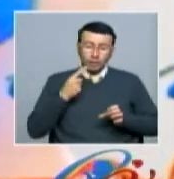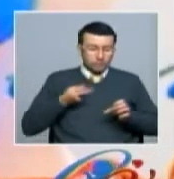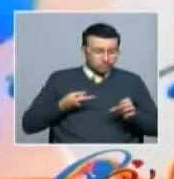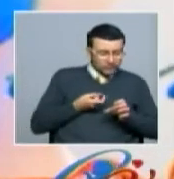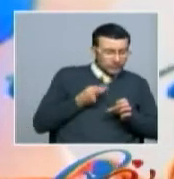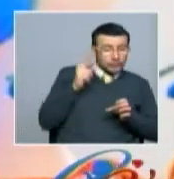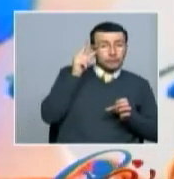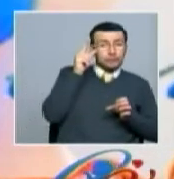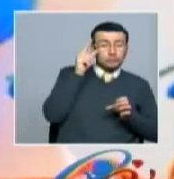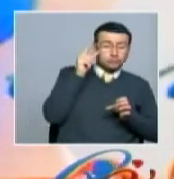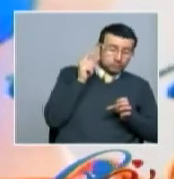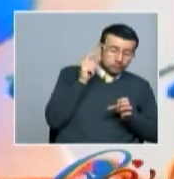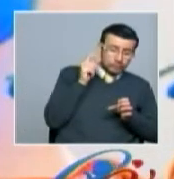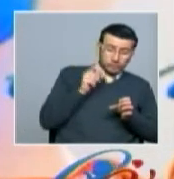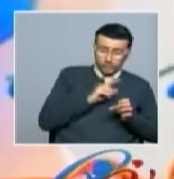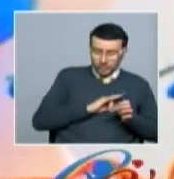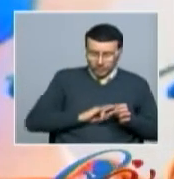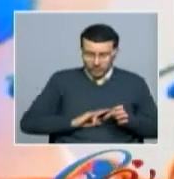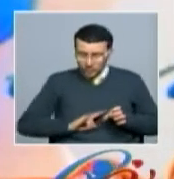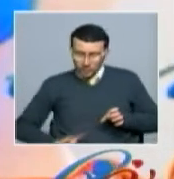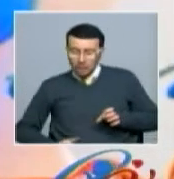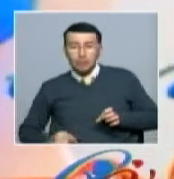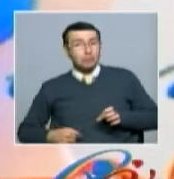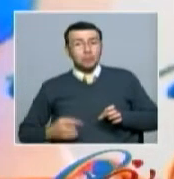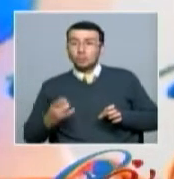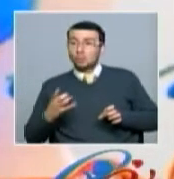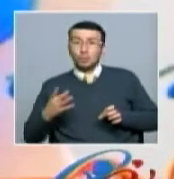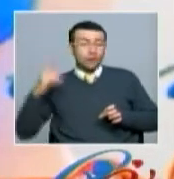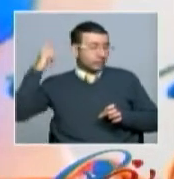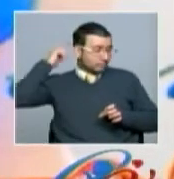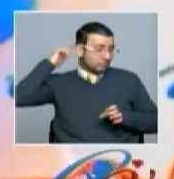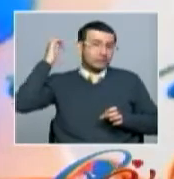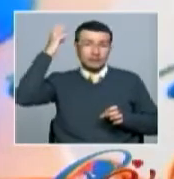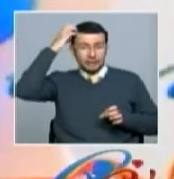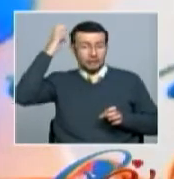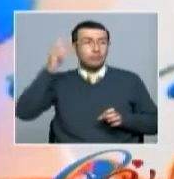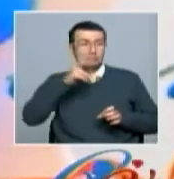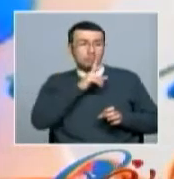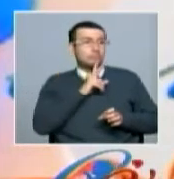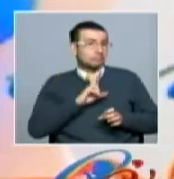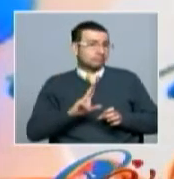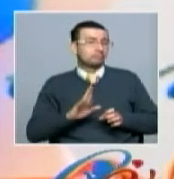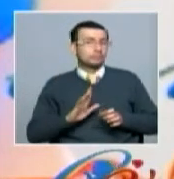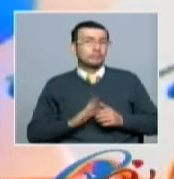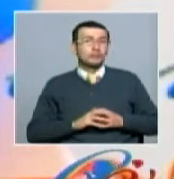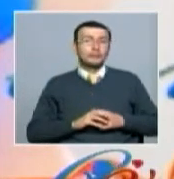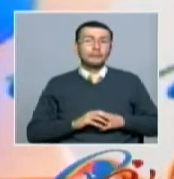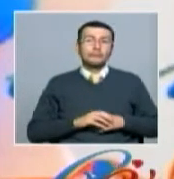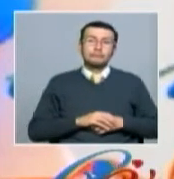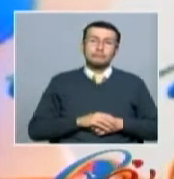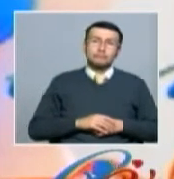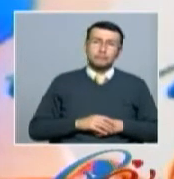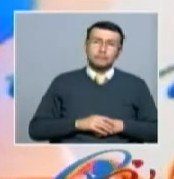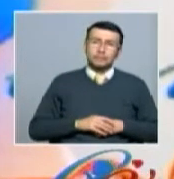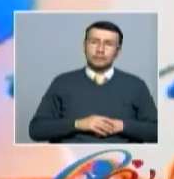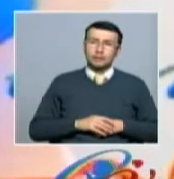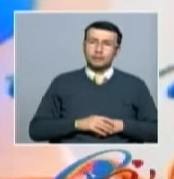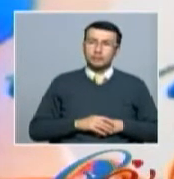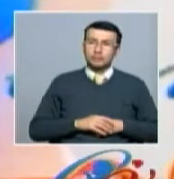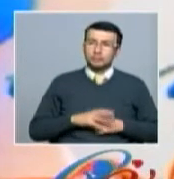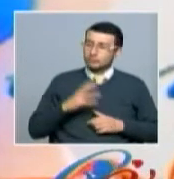médula y la bloquea para que el estímulo no llegue hasta el cerebro. Exactamente, a nivel de la caudequina, o sea, las